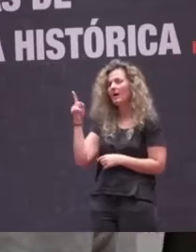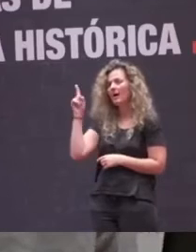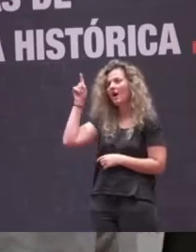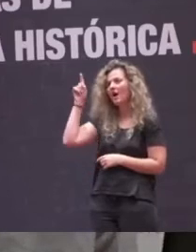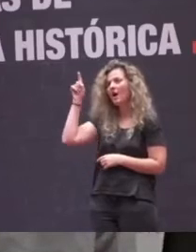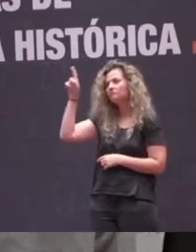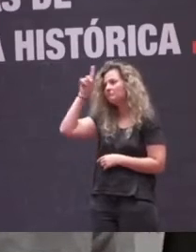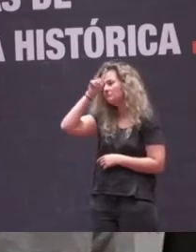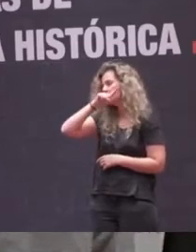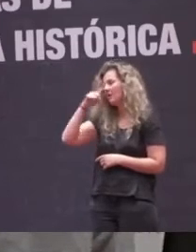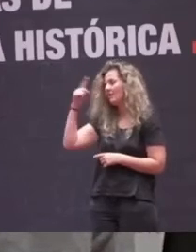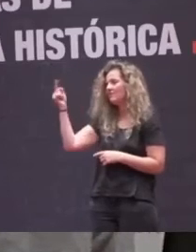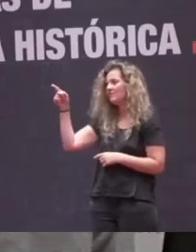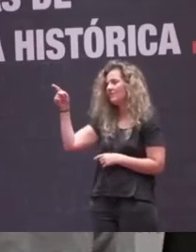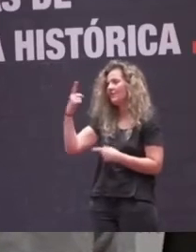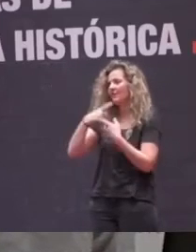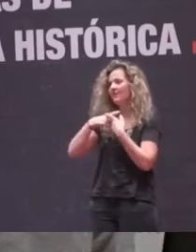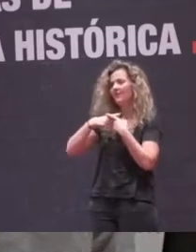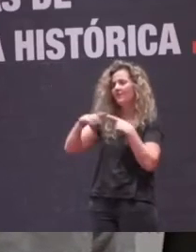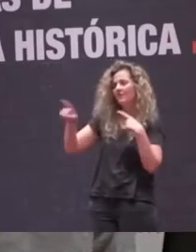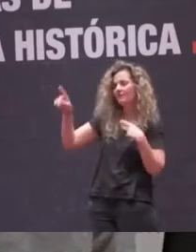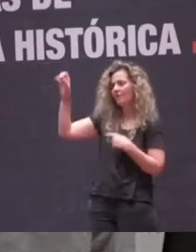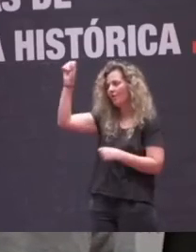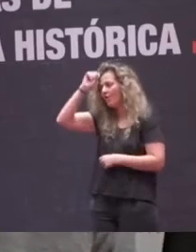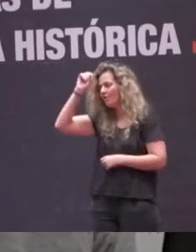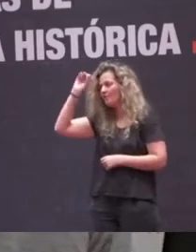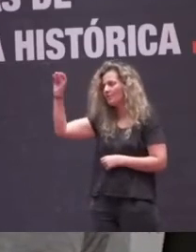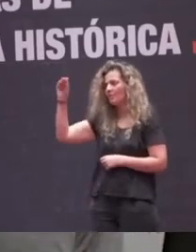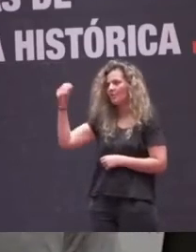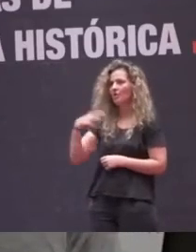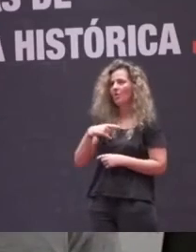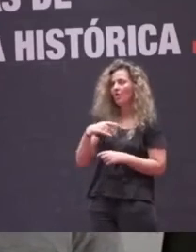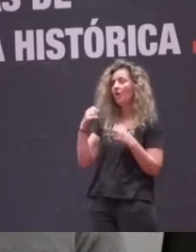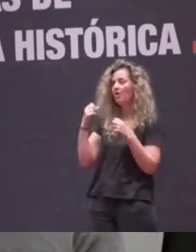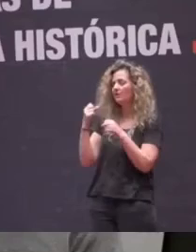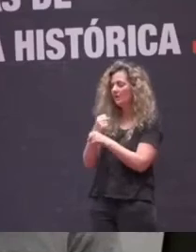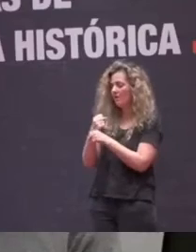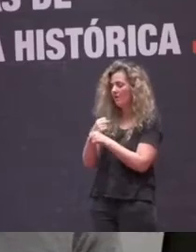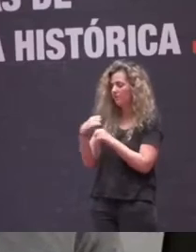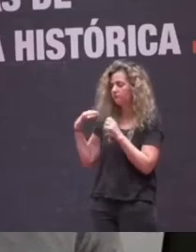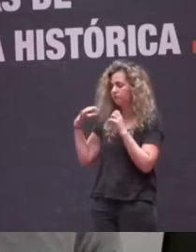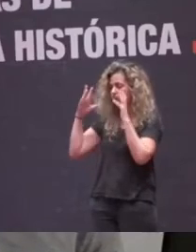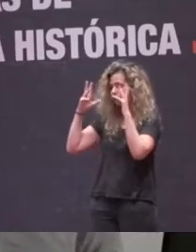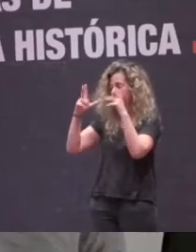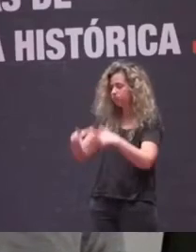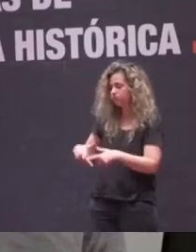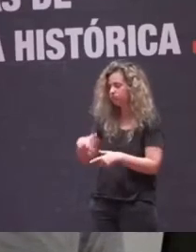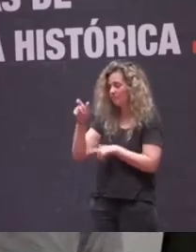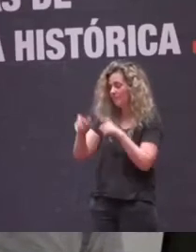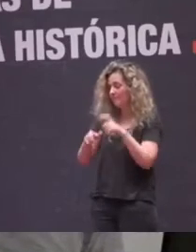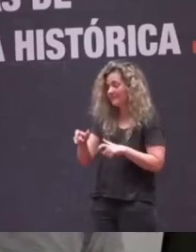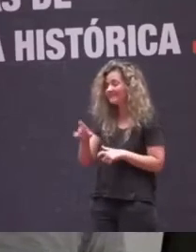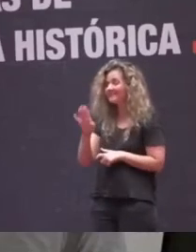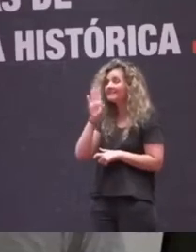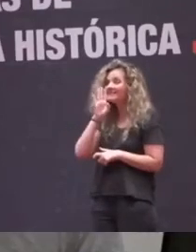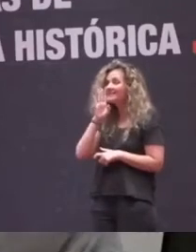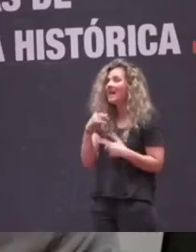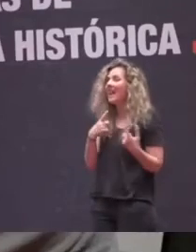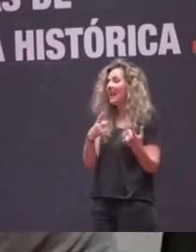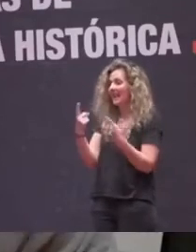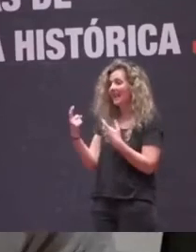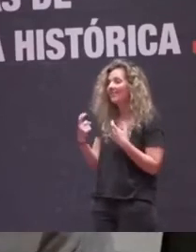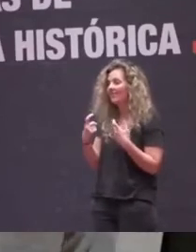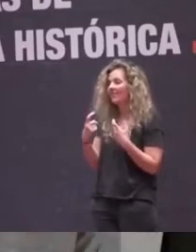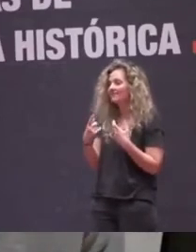era completamente diferente a que despois, con moito traballo, digo, desas persoas necesarias, pero